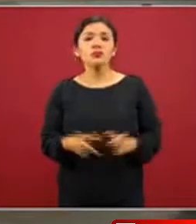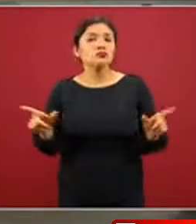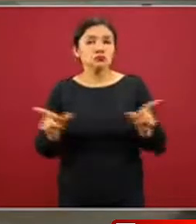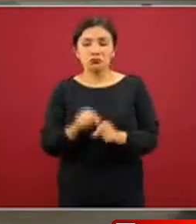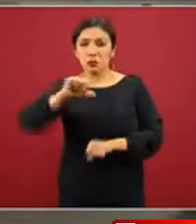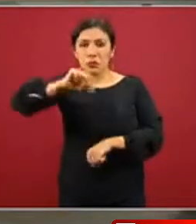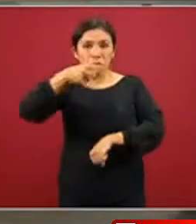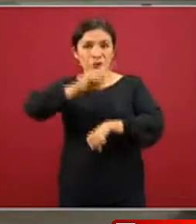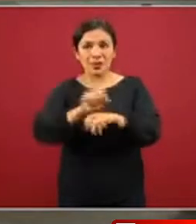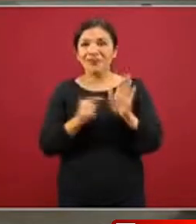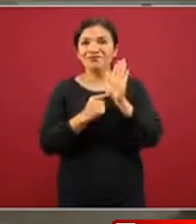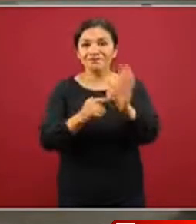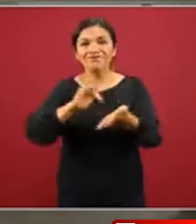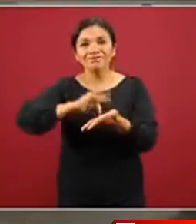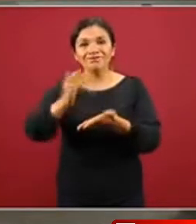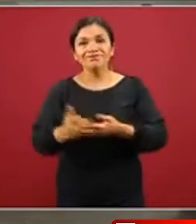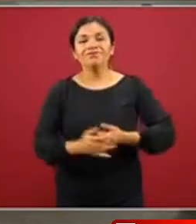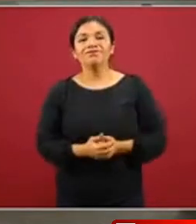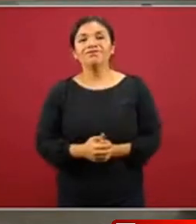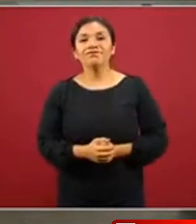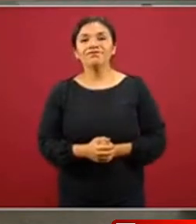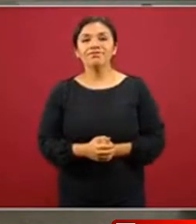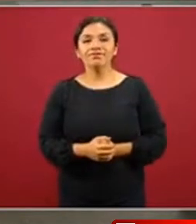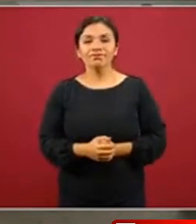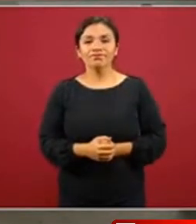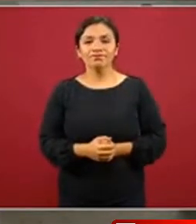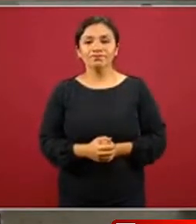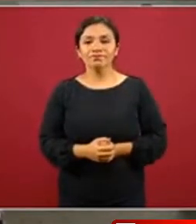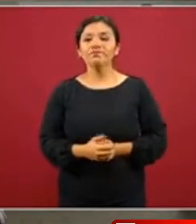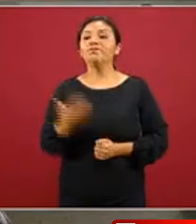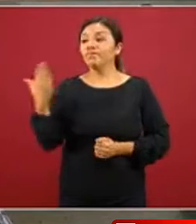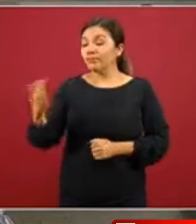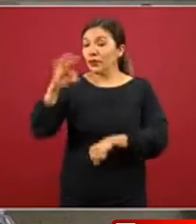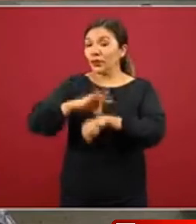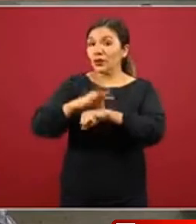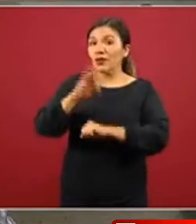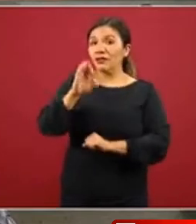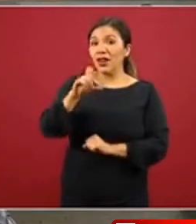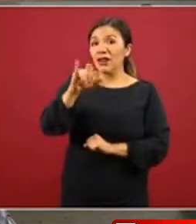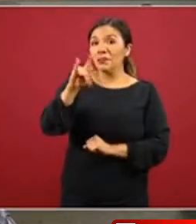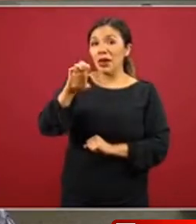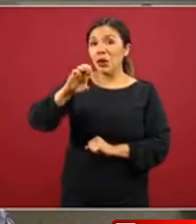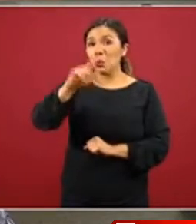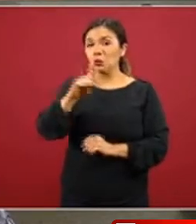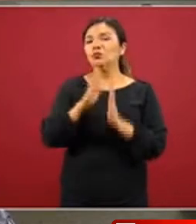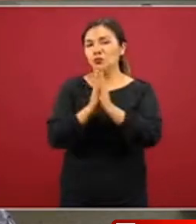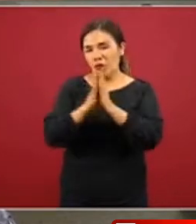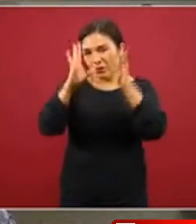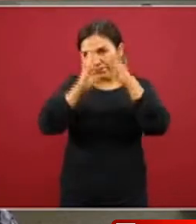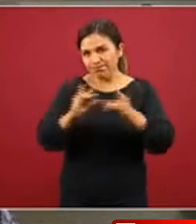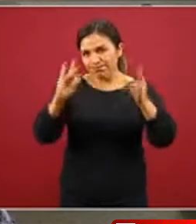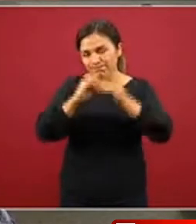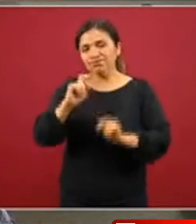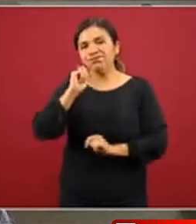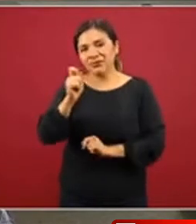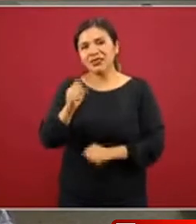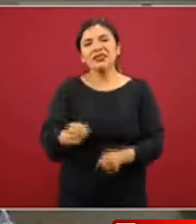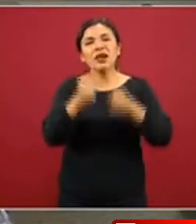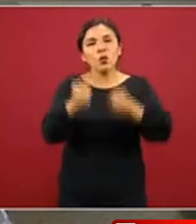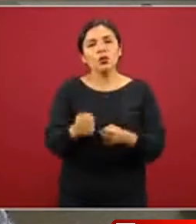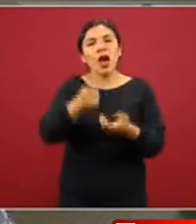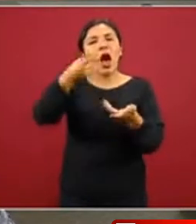hoy. Gracias. Gracias, doctor. Doctor Felipe Cruz Vega, le pido si es tan amable de comentarnos sobre la